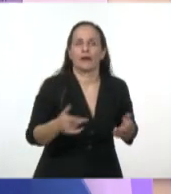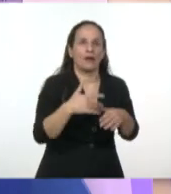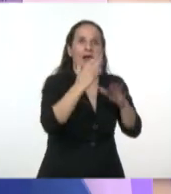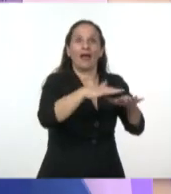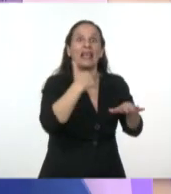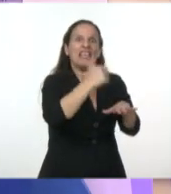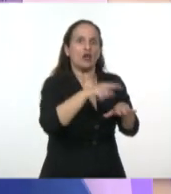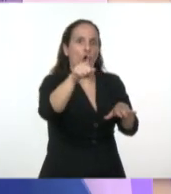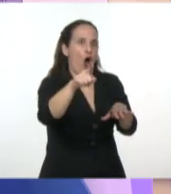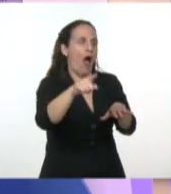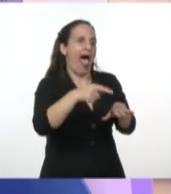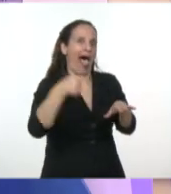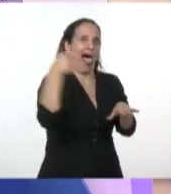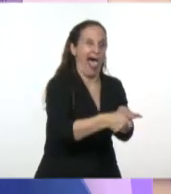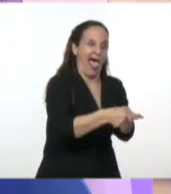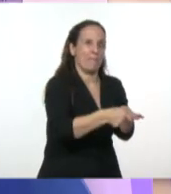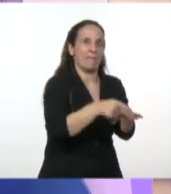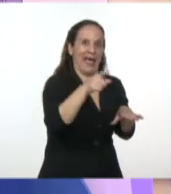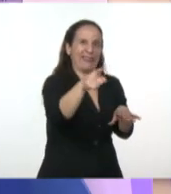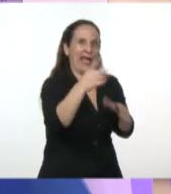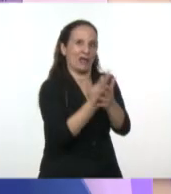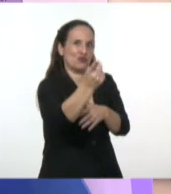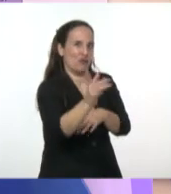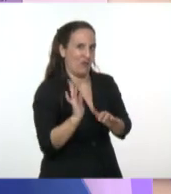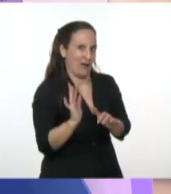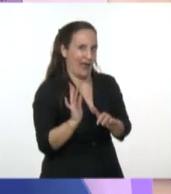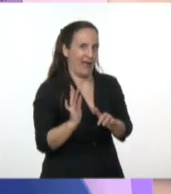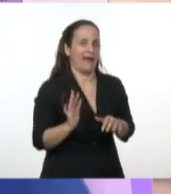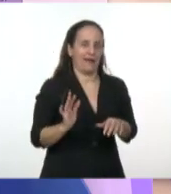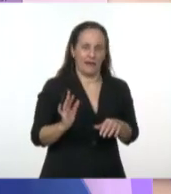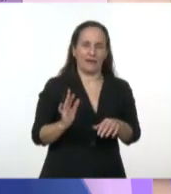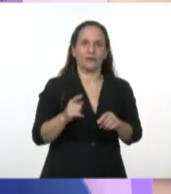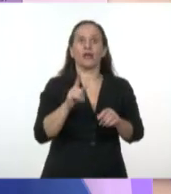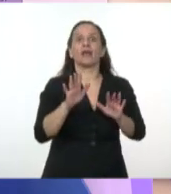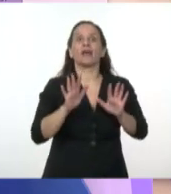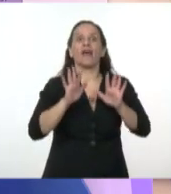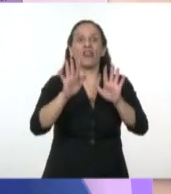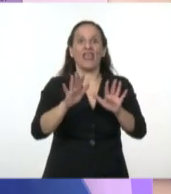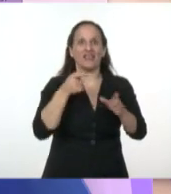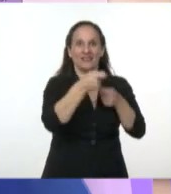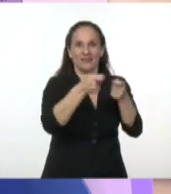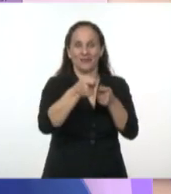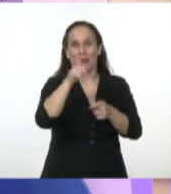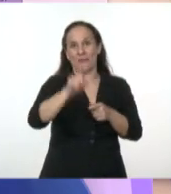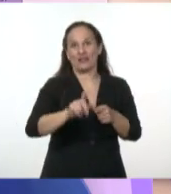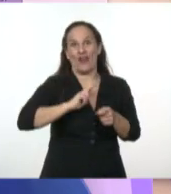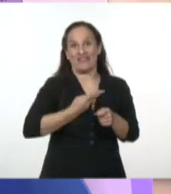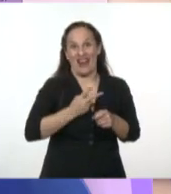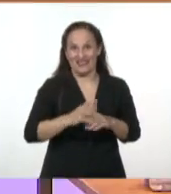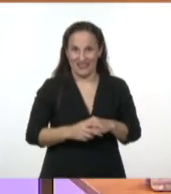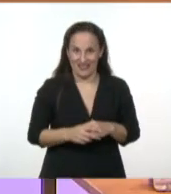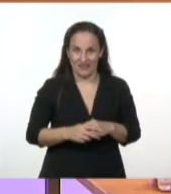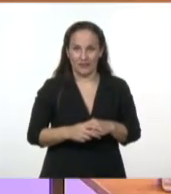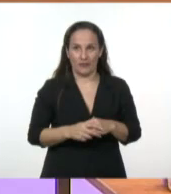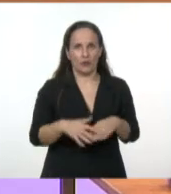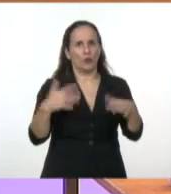hijo, entraría en un femicidio vinculado. Y 10 asesinatos a personas trans. ¿Sí? También